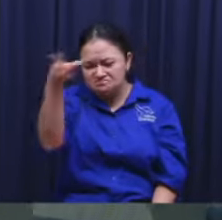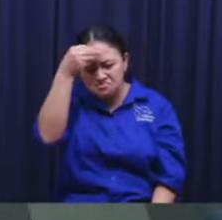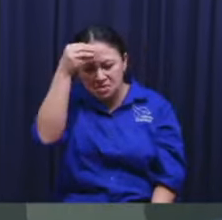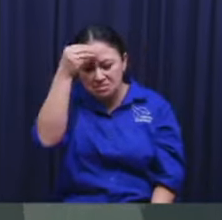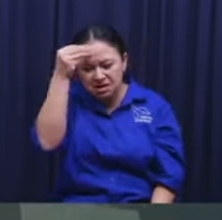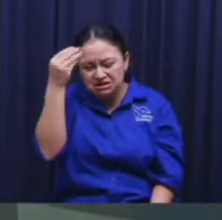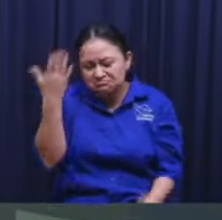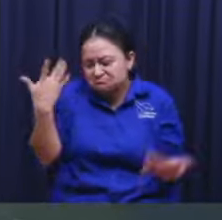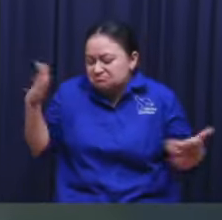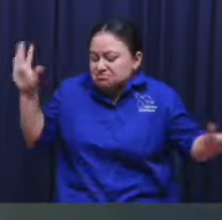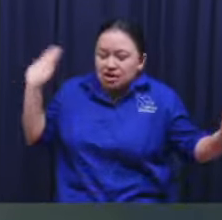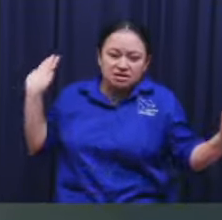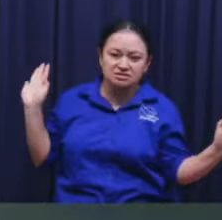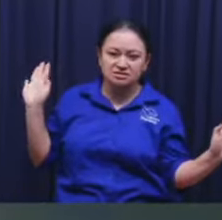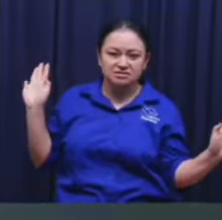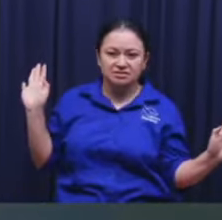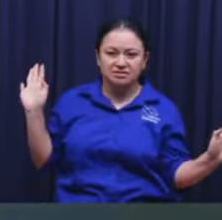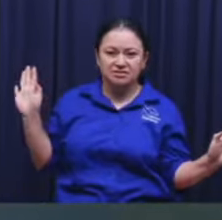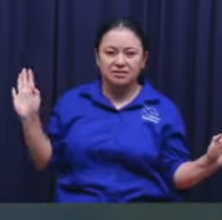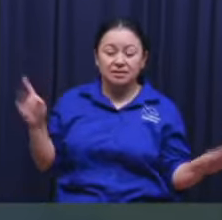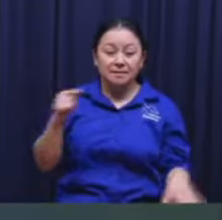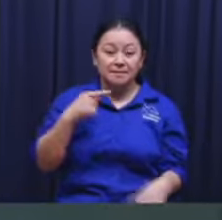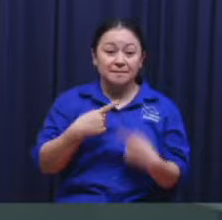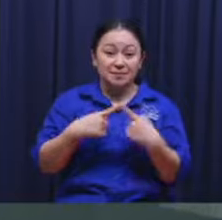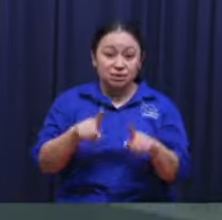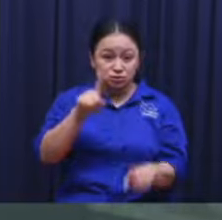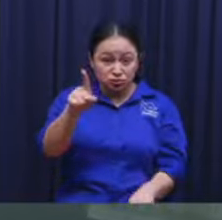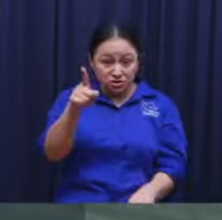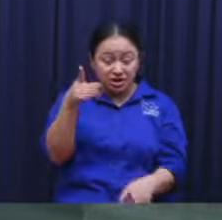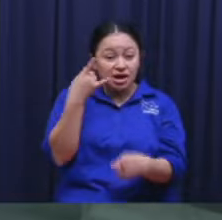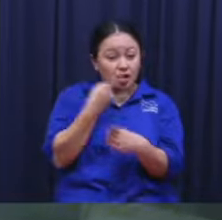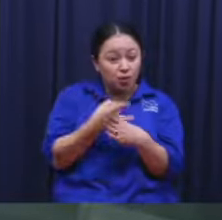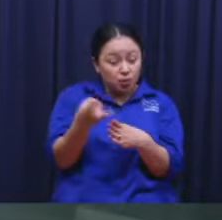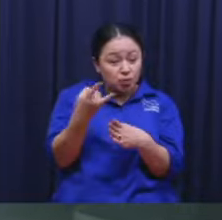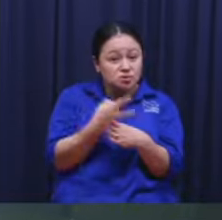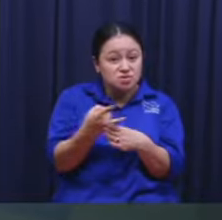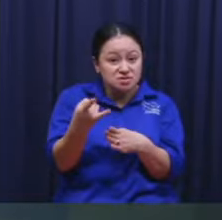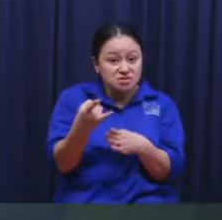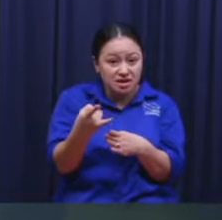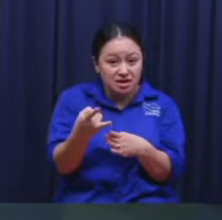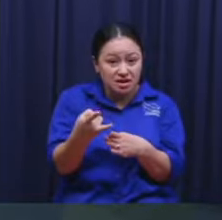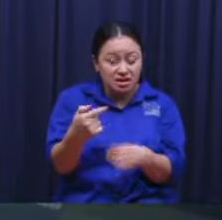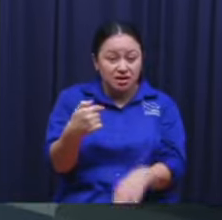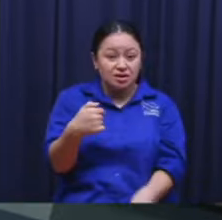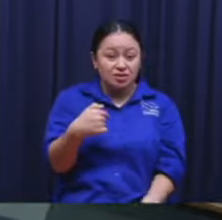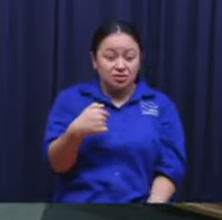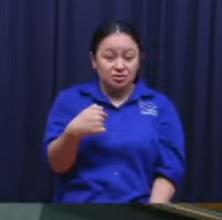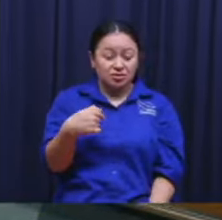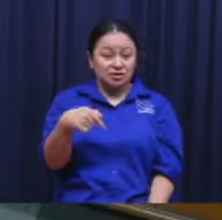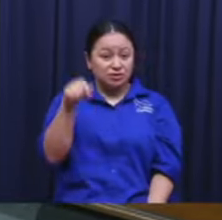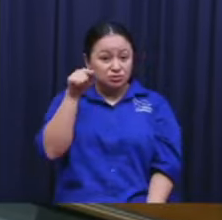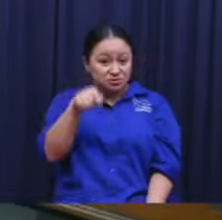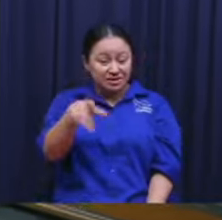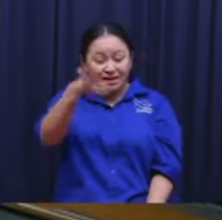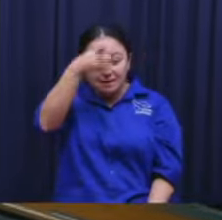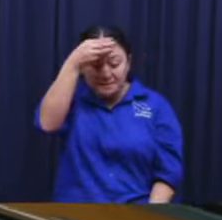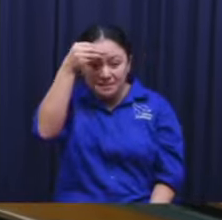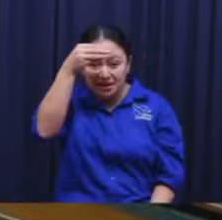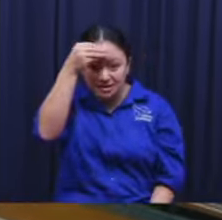si usted utiliza lo que yo digo para aprender y le hace una investigación y medita y todas las cosas son